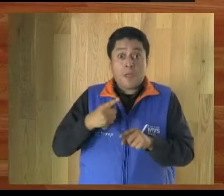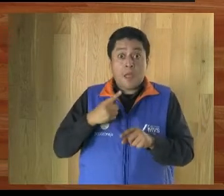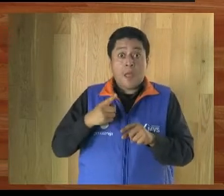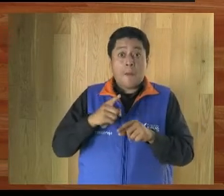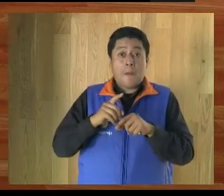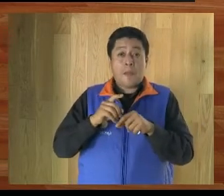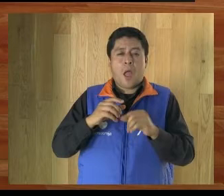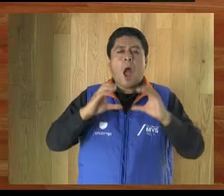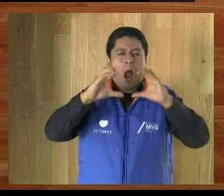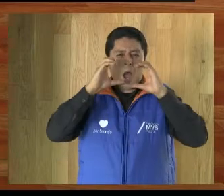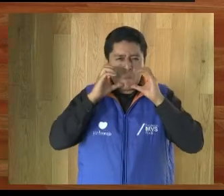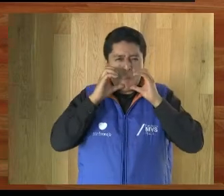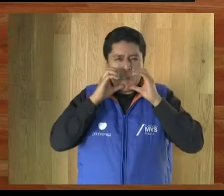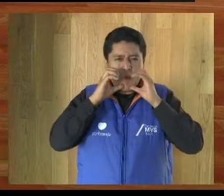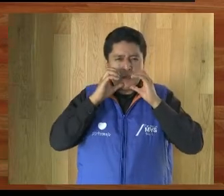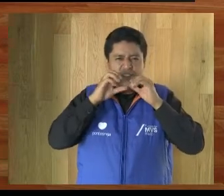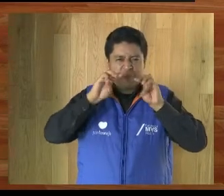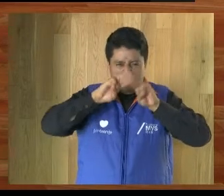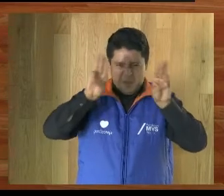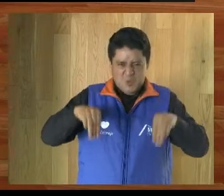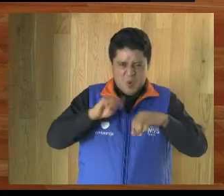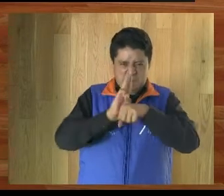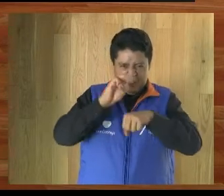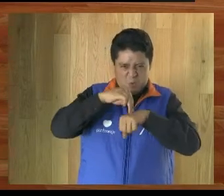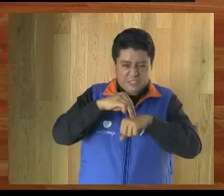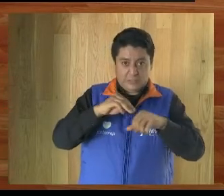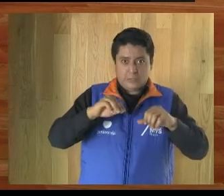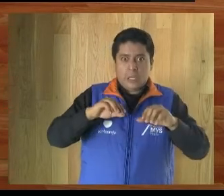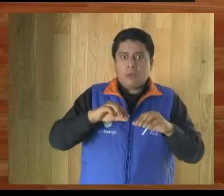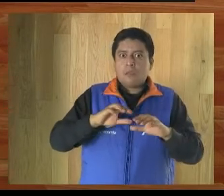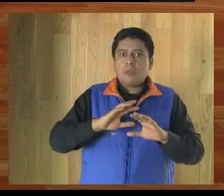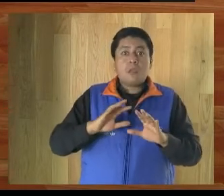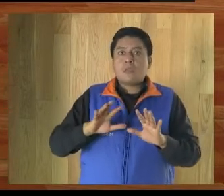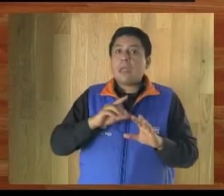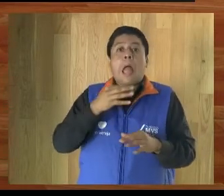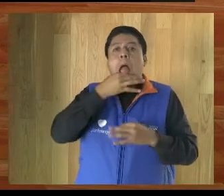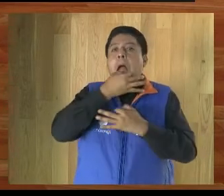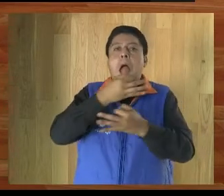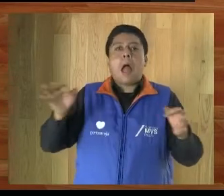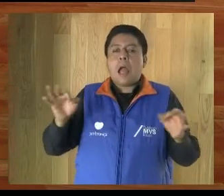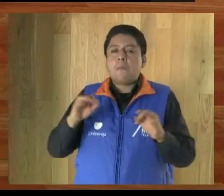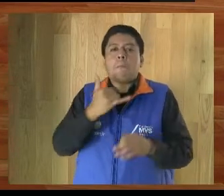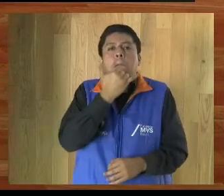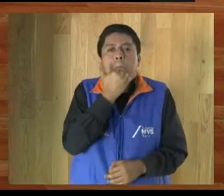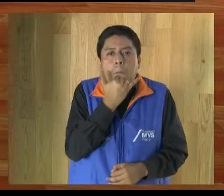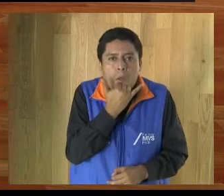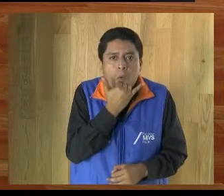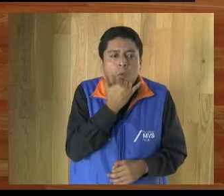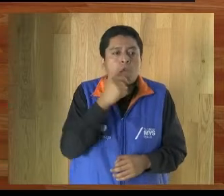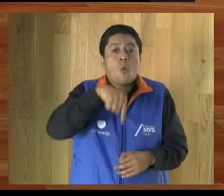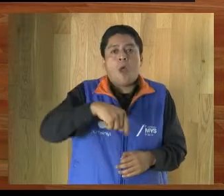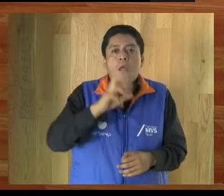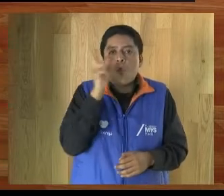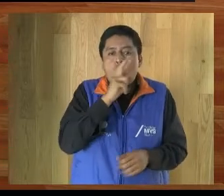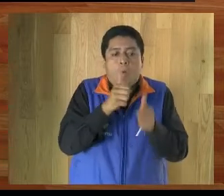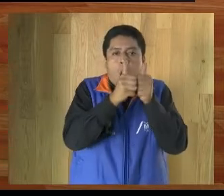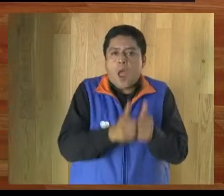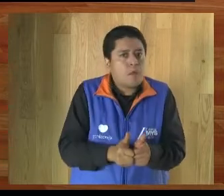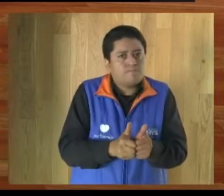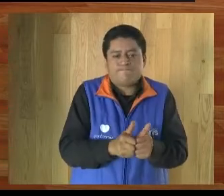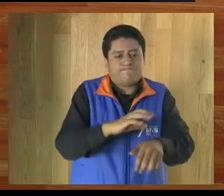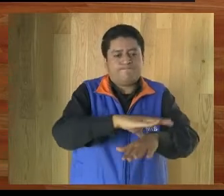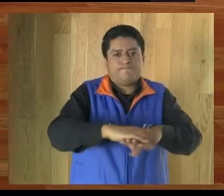se va del país y bueno, McDonald's se va de Rusia. Rusia no es cualquier país. Es